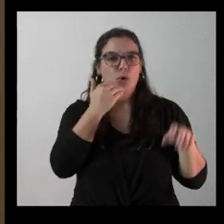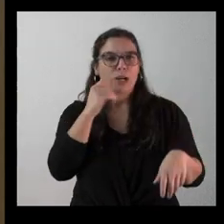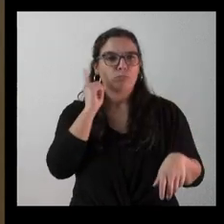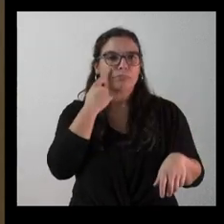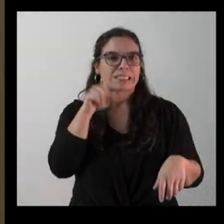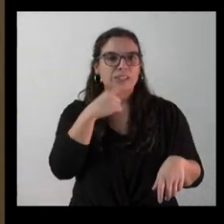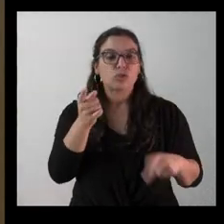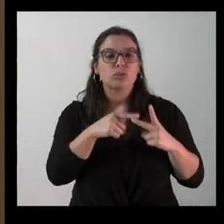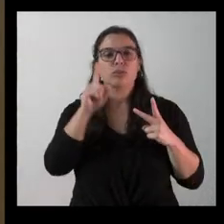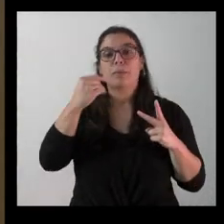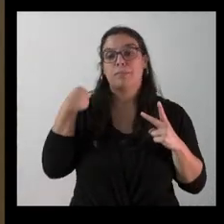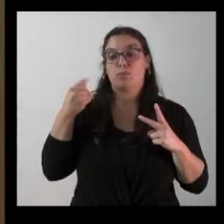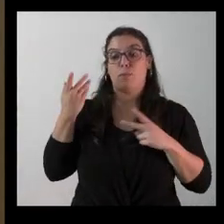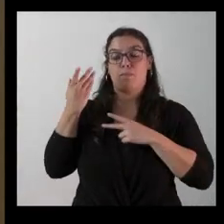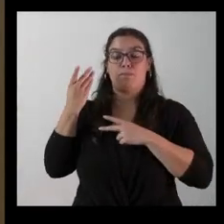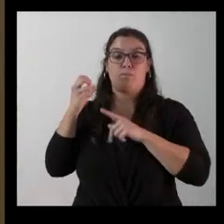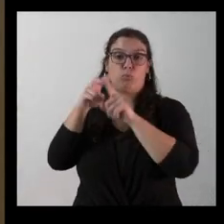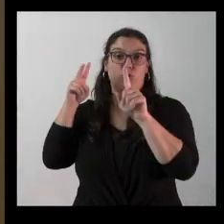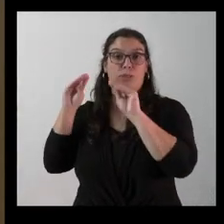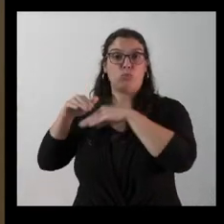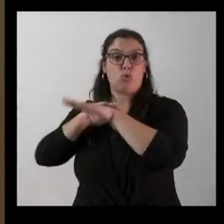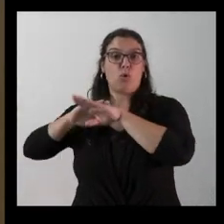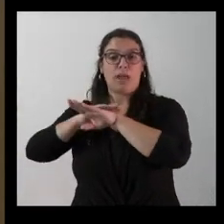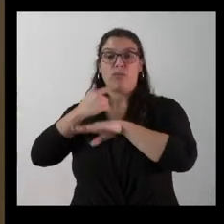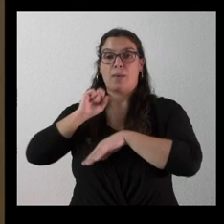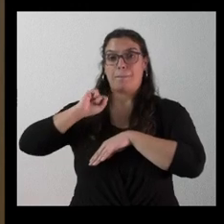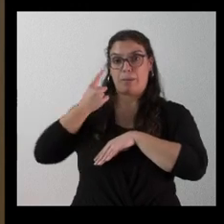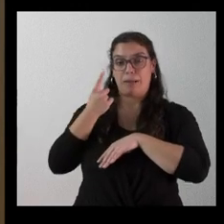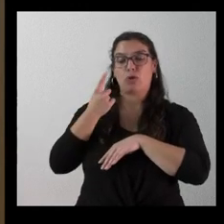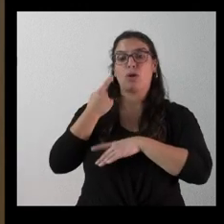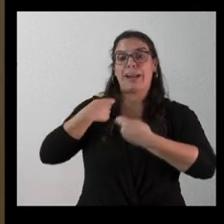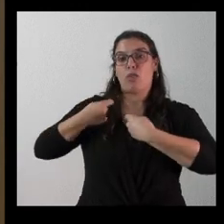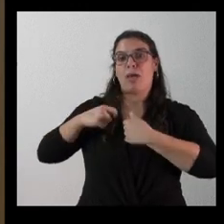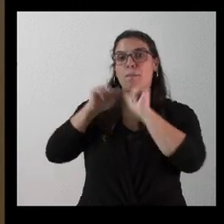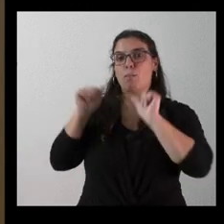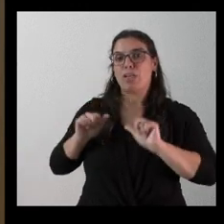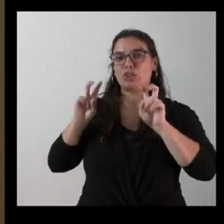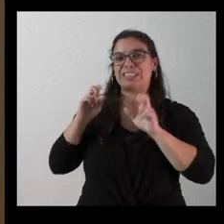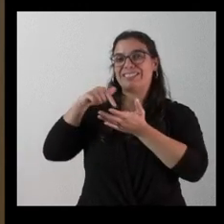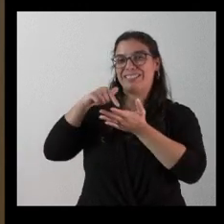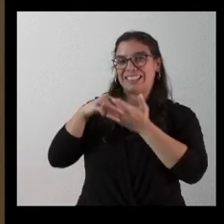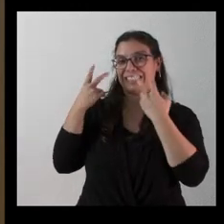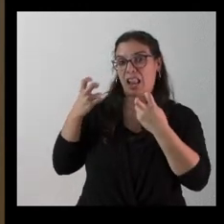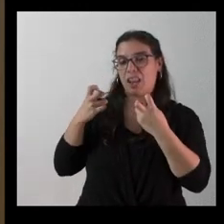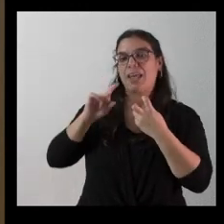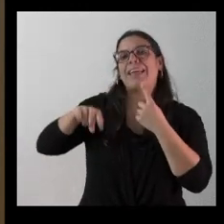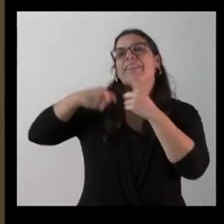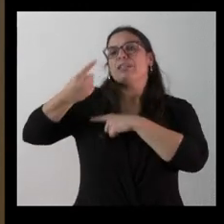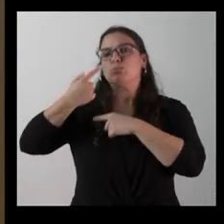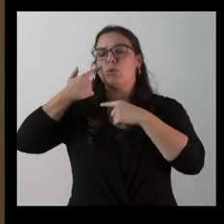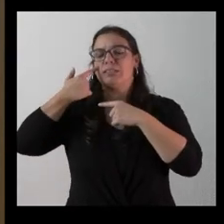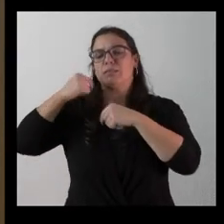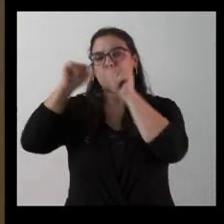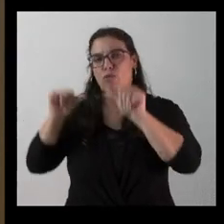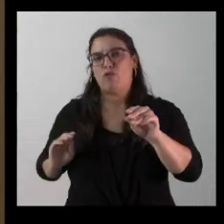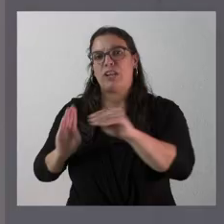qué le parece esta esta visión del gobierno central de negociar primero la fiscalidad Y luego el modelo